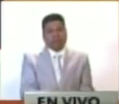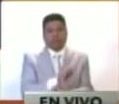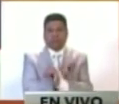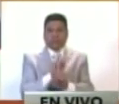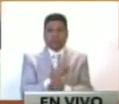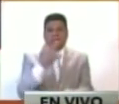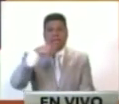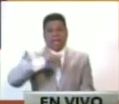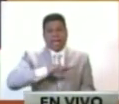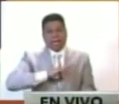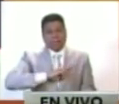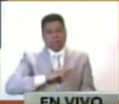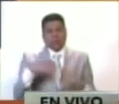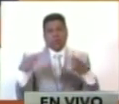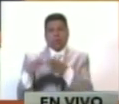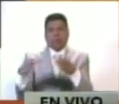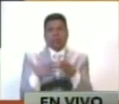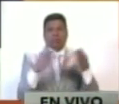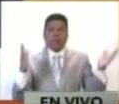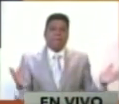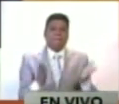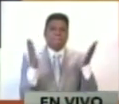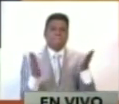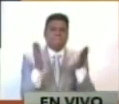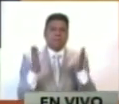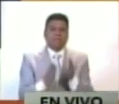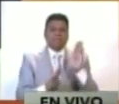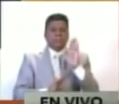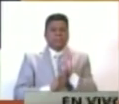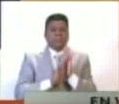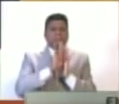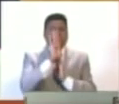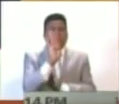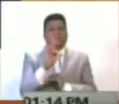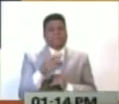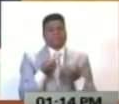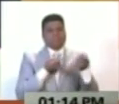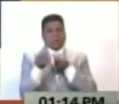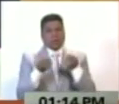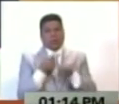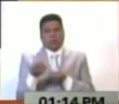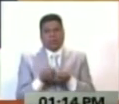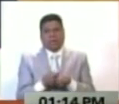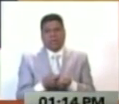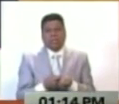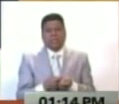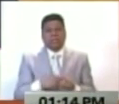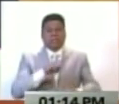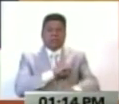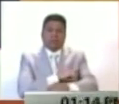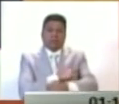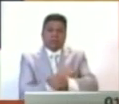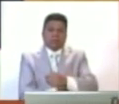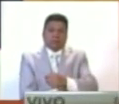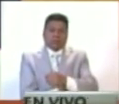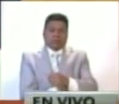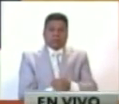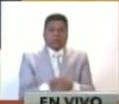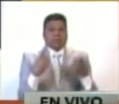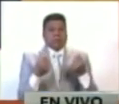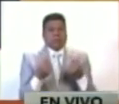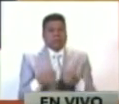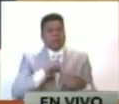nuestro movimiento nosotros vamos a promover y a propulsar justamente la regulación de los poderes fácticos. Luego, el